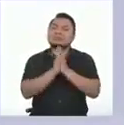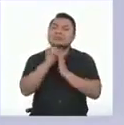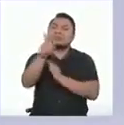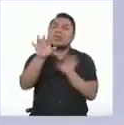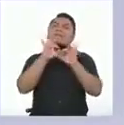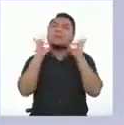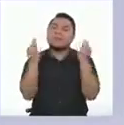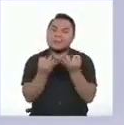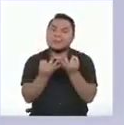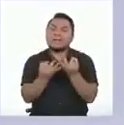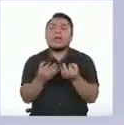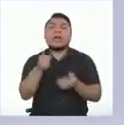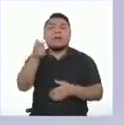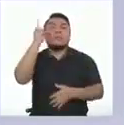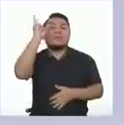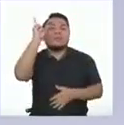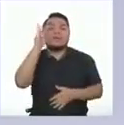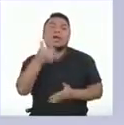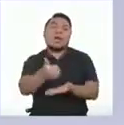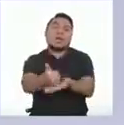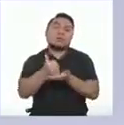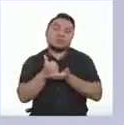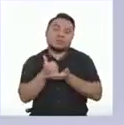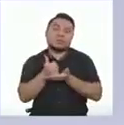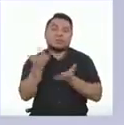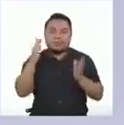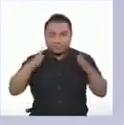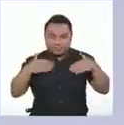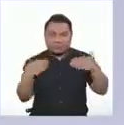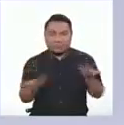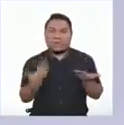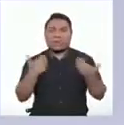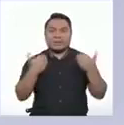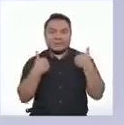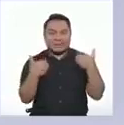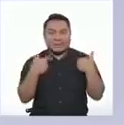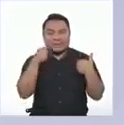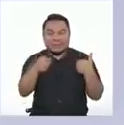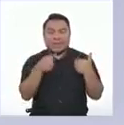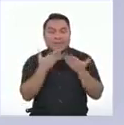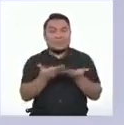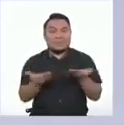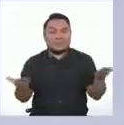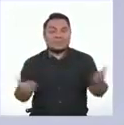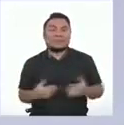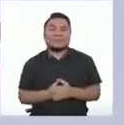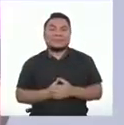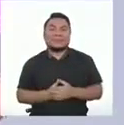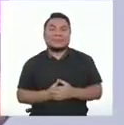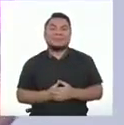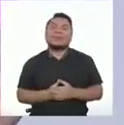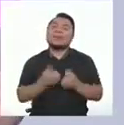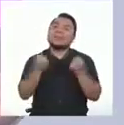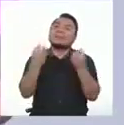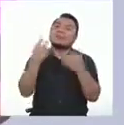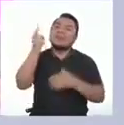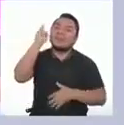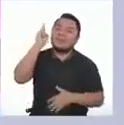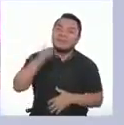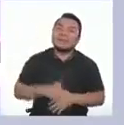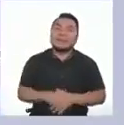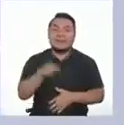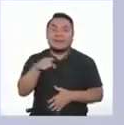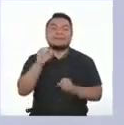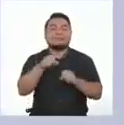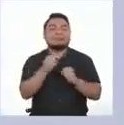sus familiares o profesores ayuda para poder tener esos materiales. ¡Qué bueno, profesora! Eso